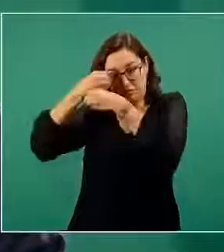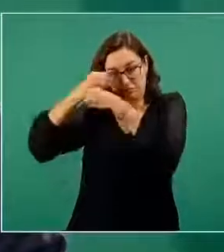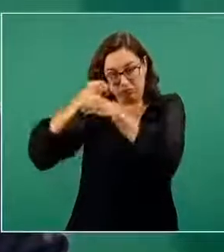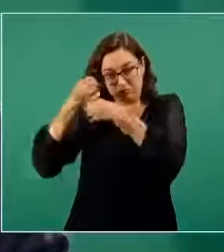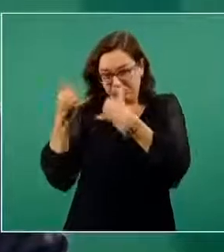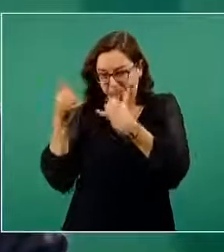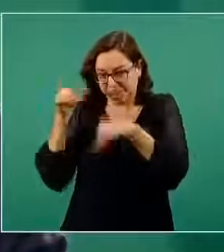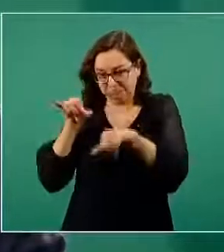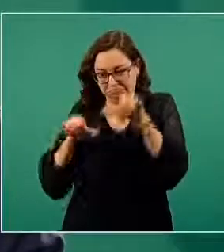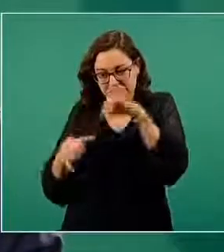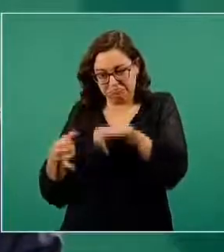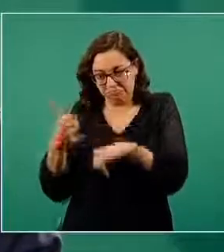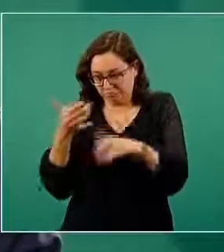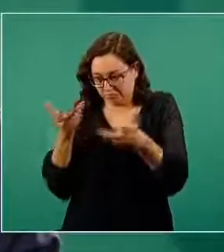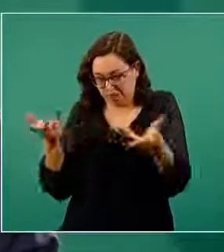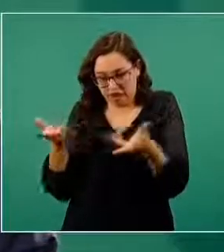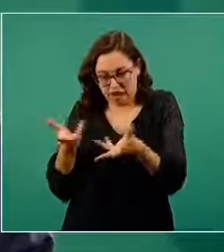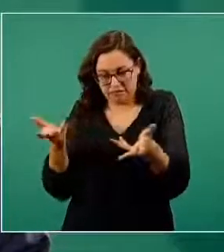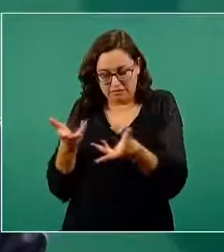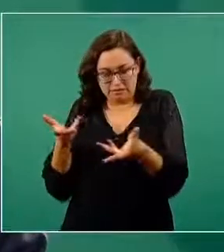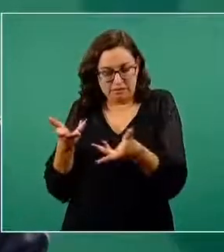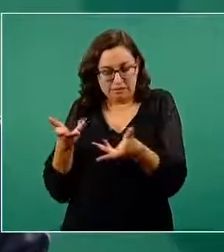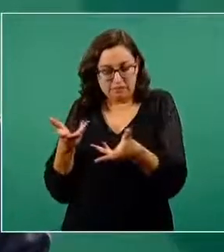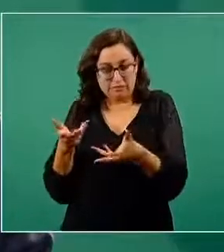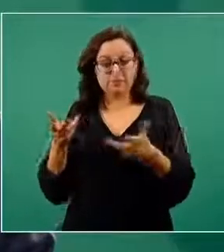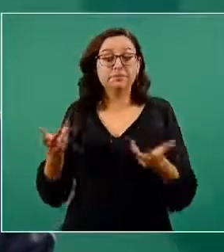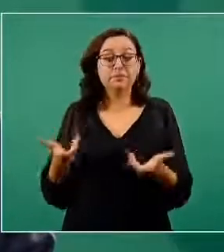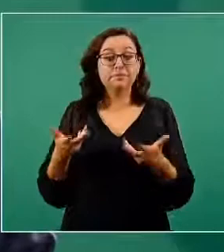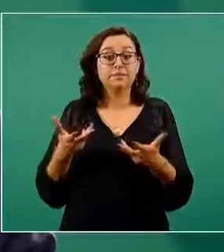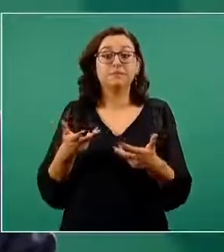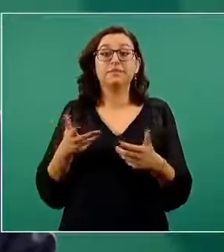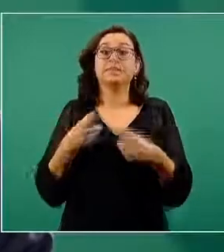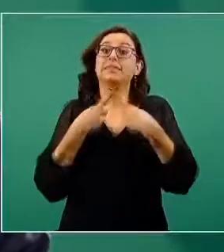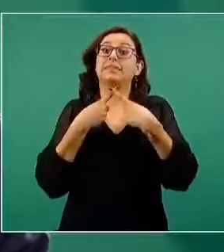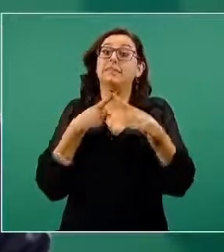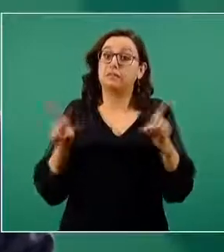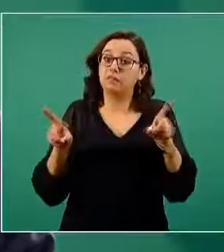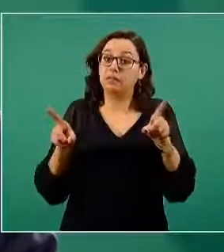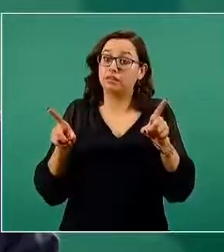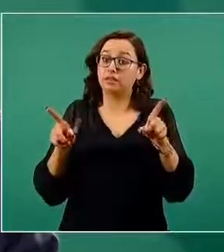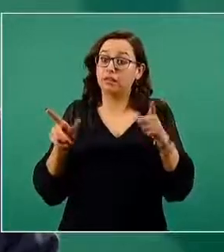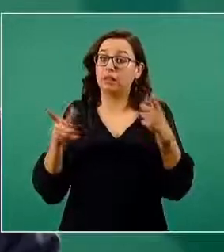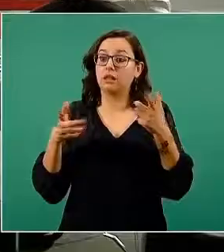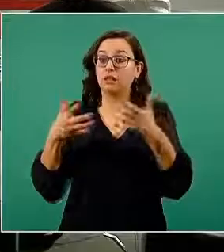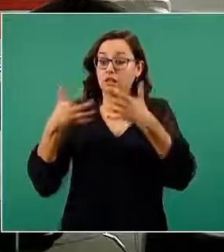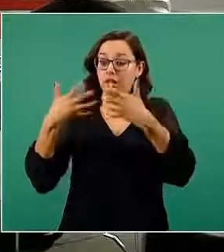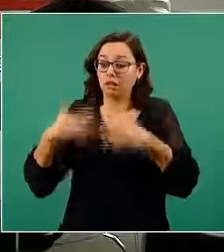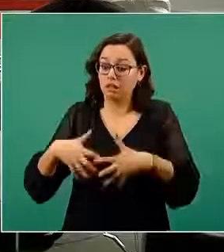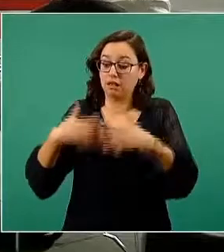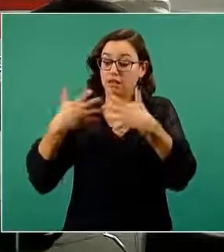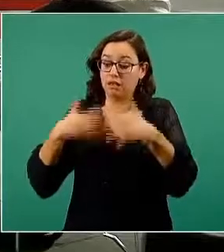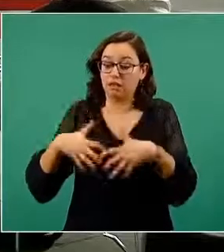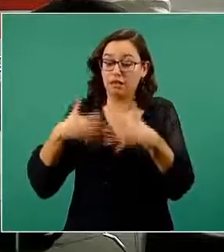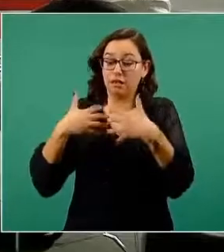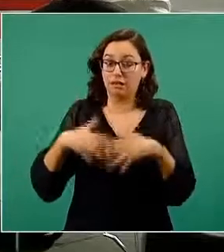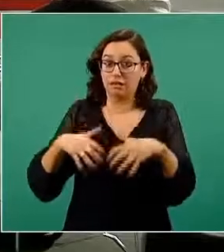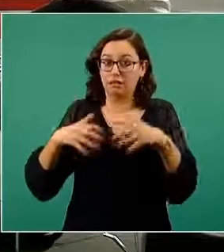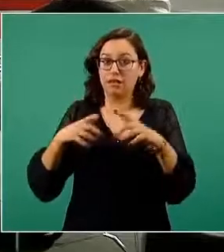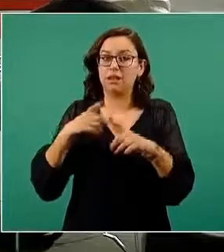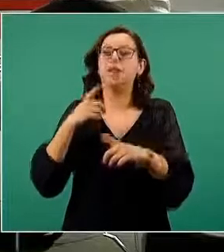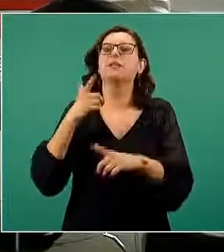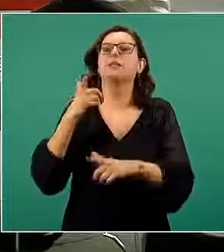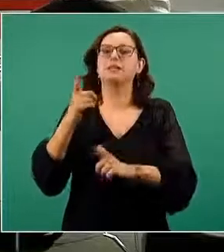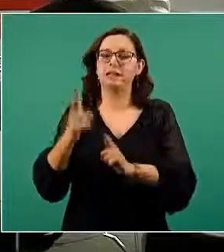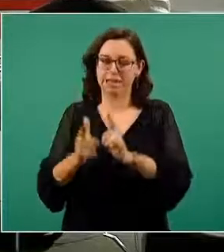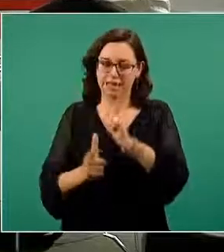productos sintéticos. La velocidad de su fabricación es lenta y en condiciones efectivamente